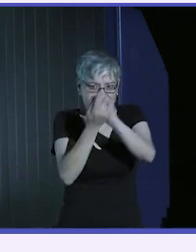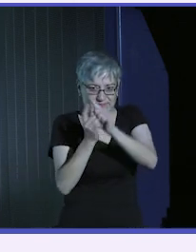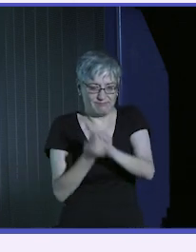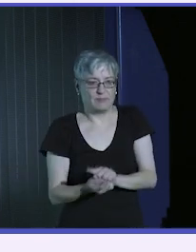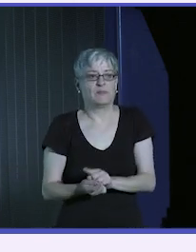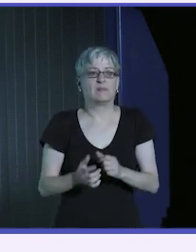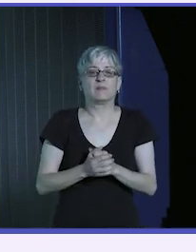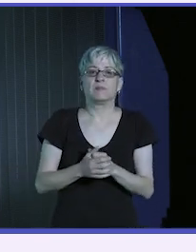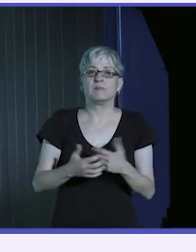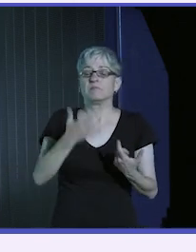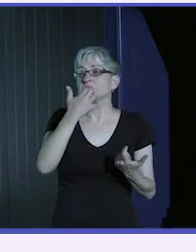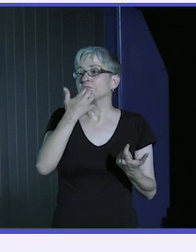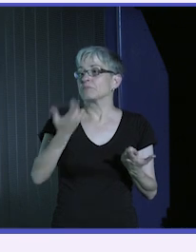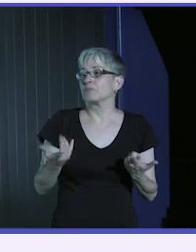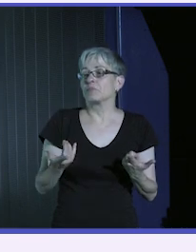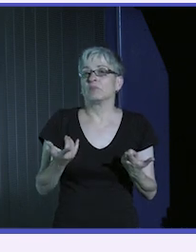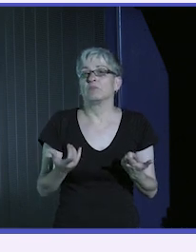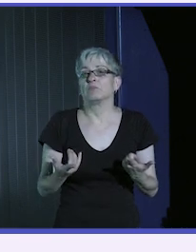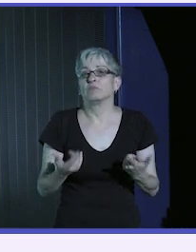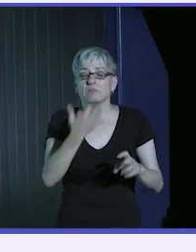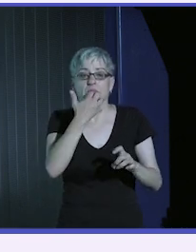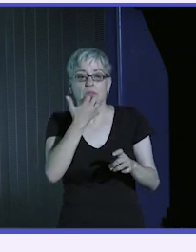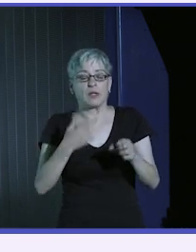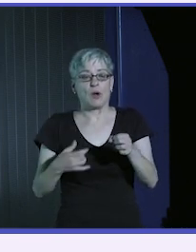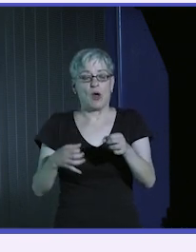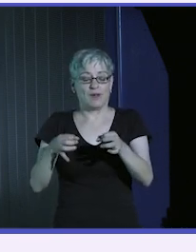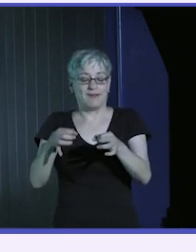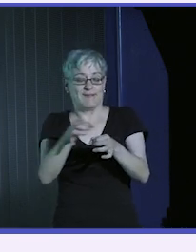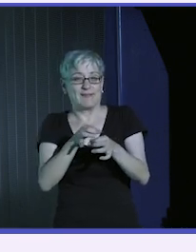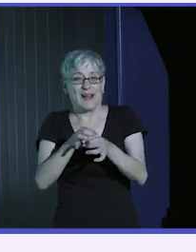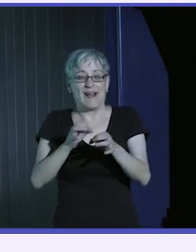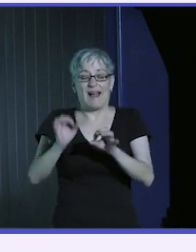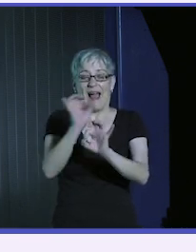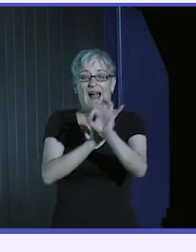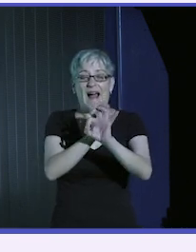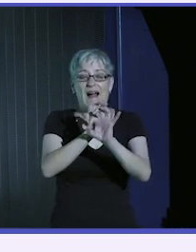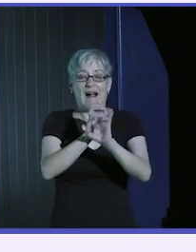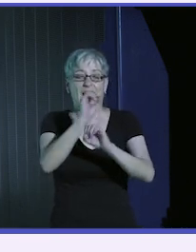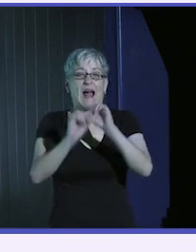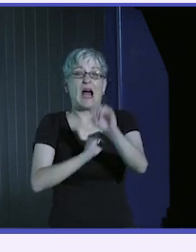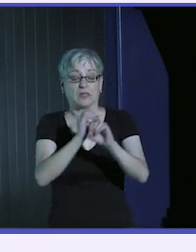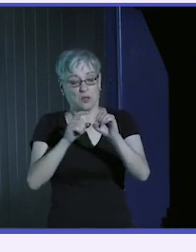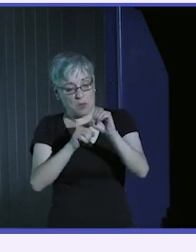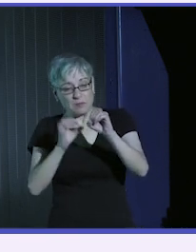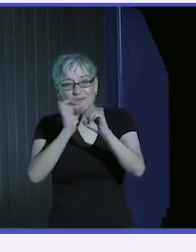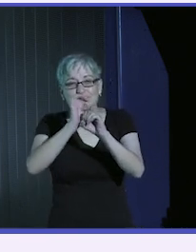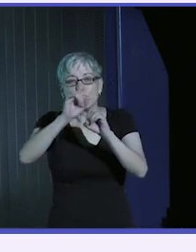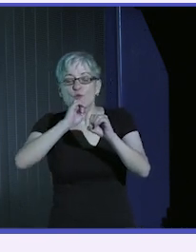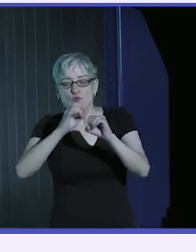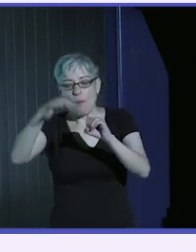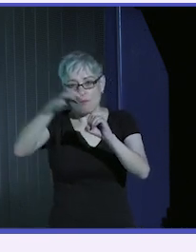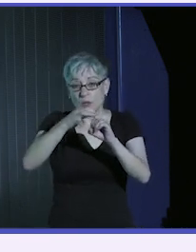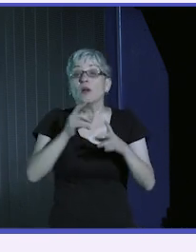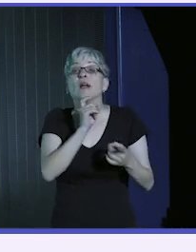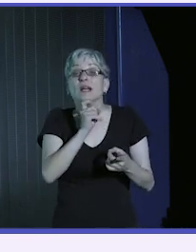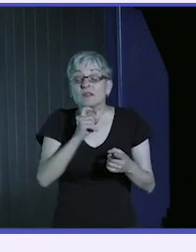fácil es, pues, cómo se comporta un electrón dentro de un átomo. Todo ello son posibles